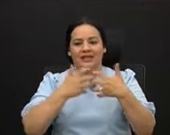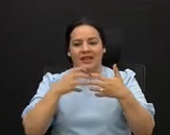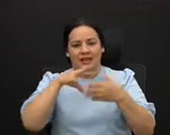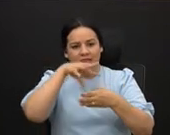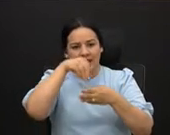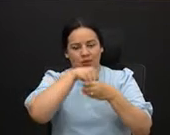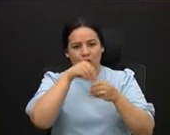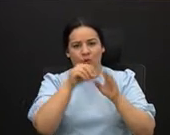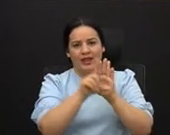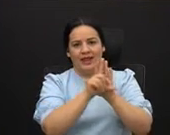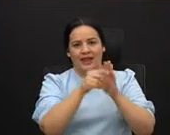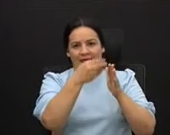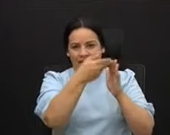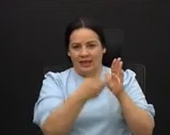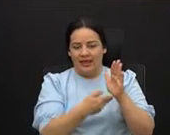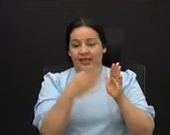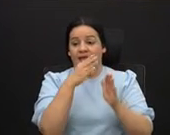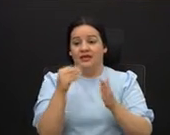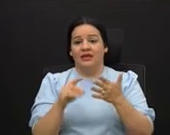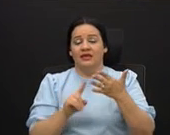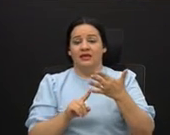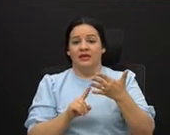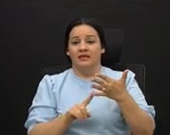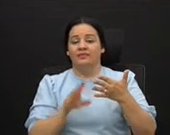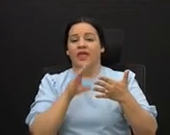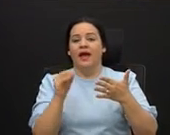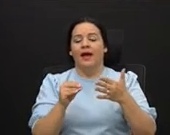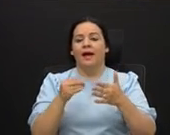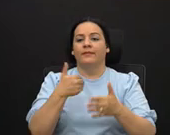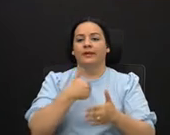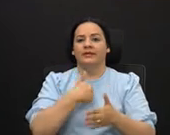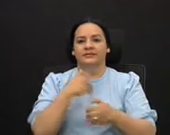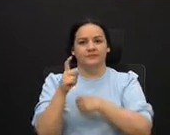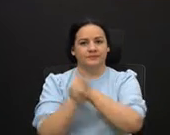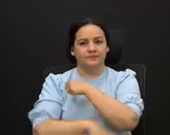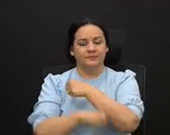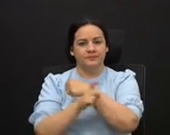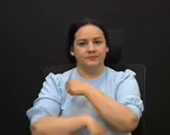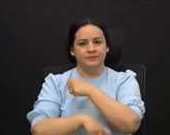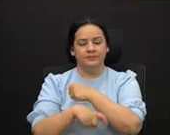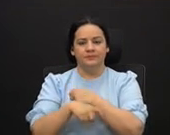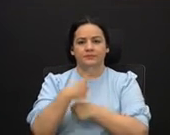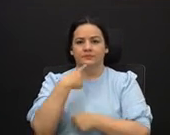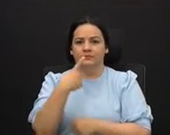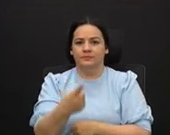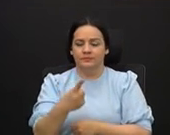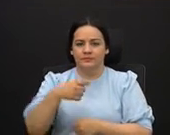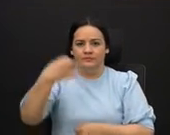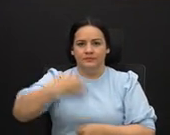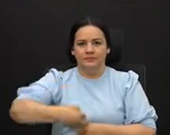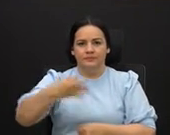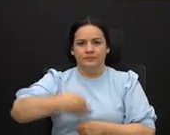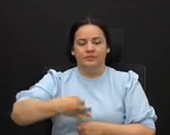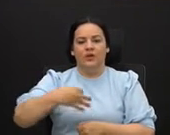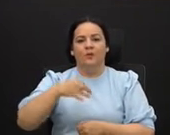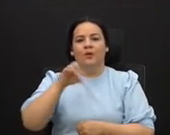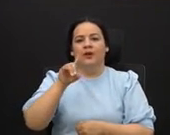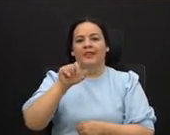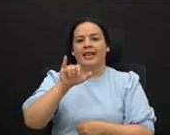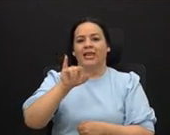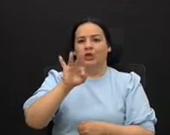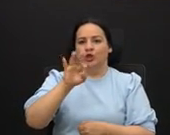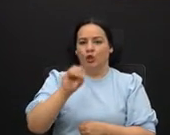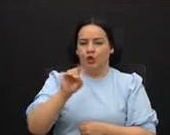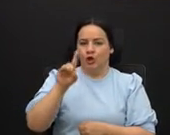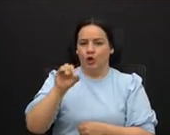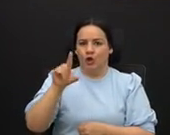ley. Y D. Haber sido condenado en sentencia firme por delito dolo.